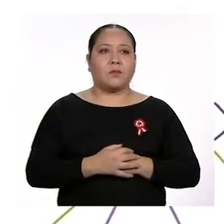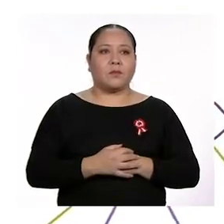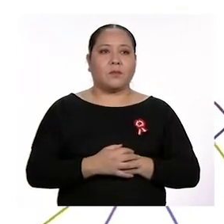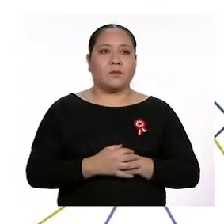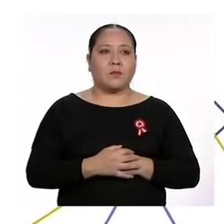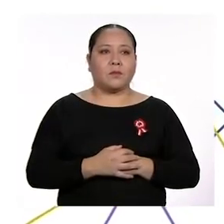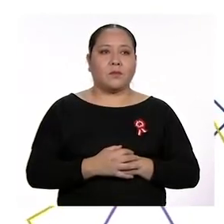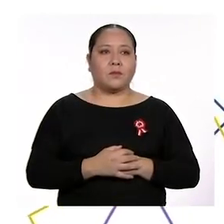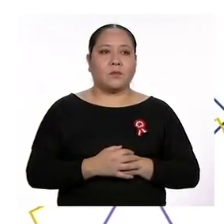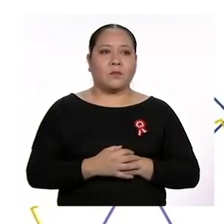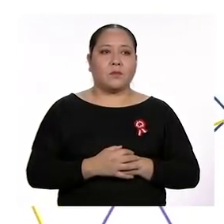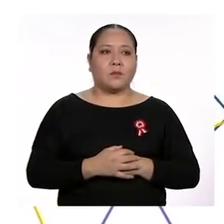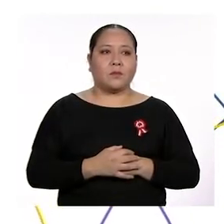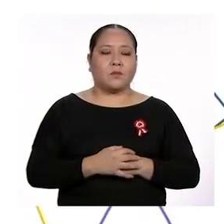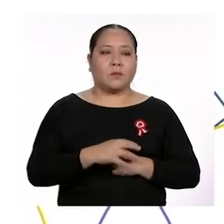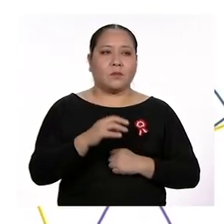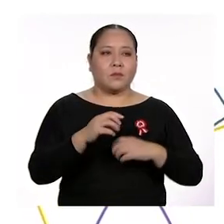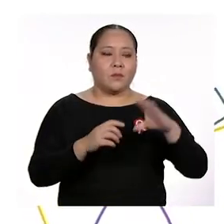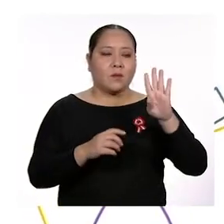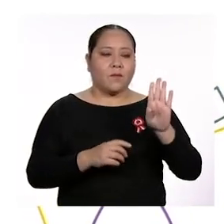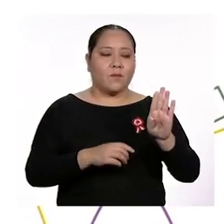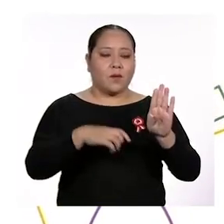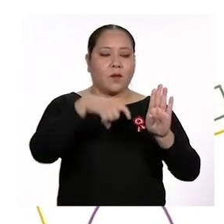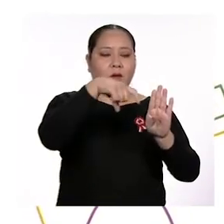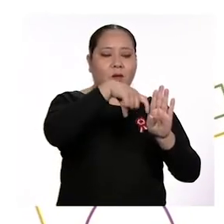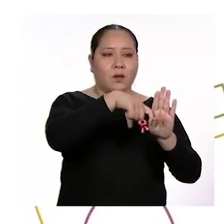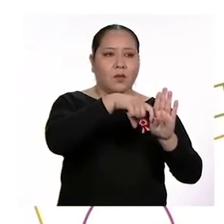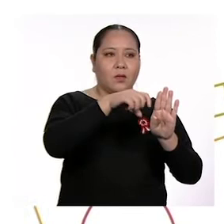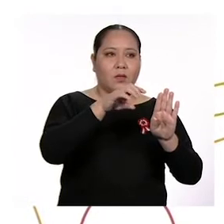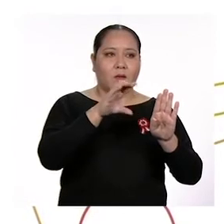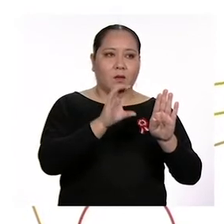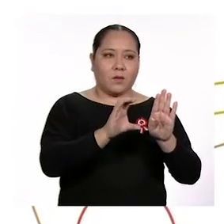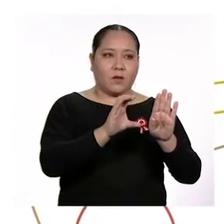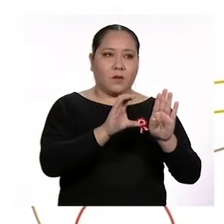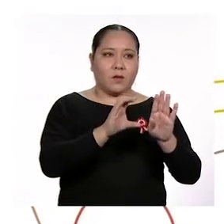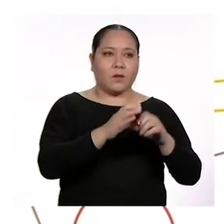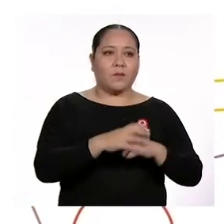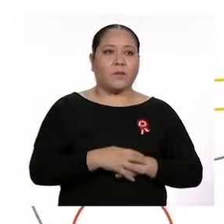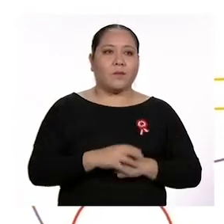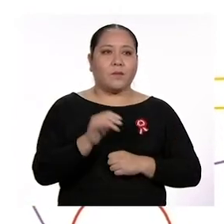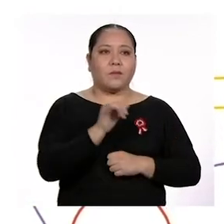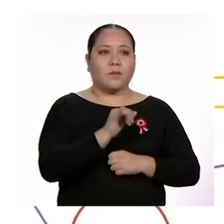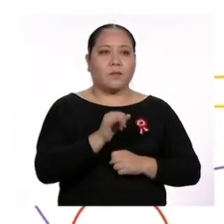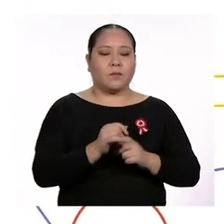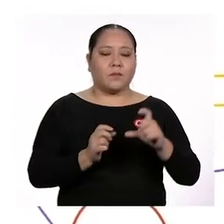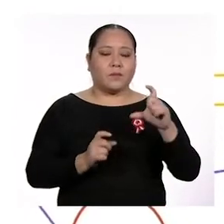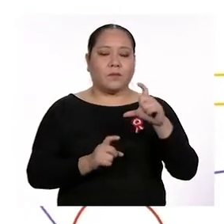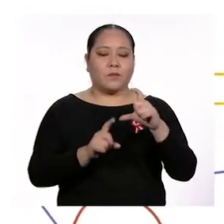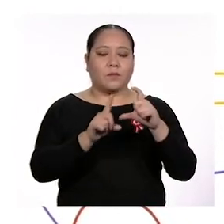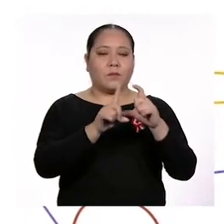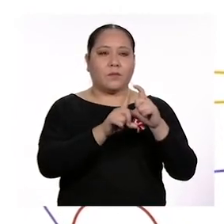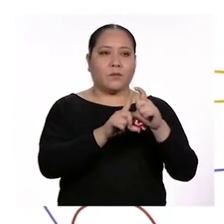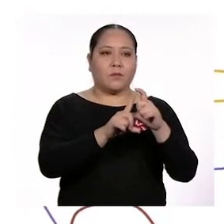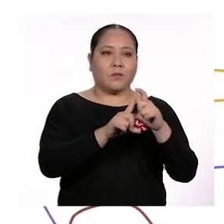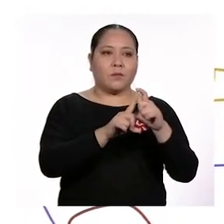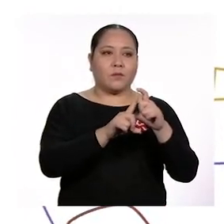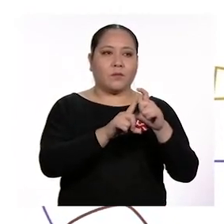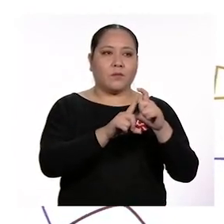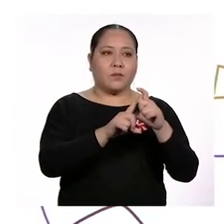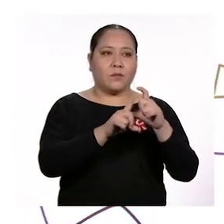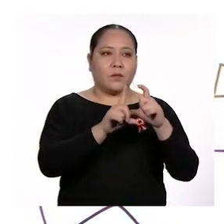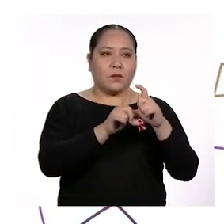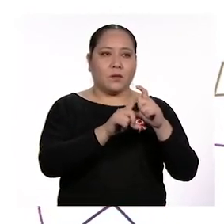manera, la intersección de los intervalos B y C es igual al intervalo cerrado de